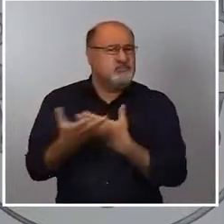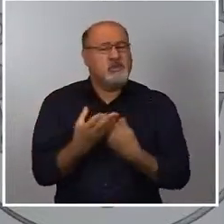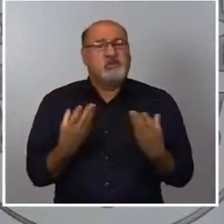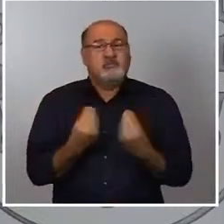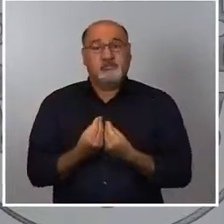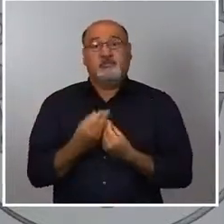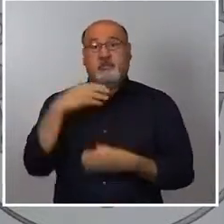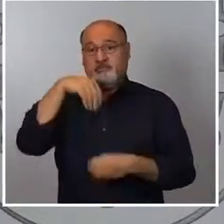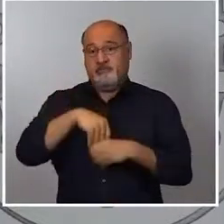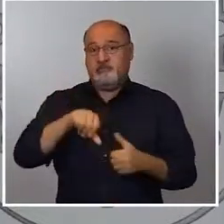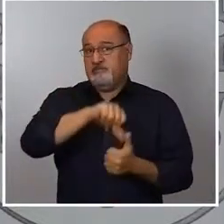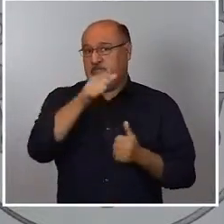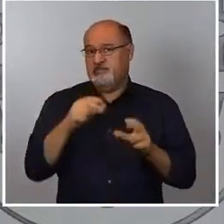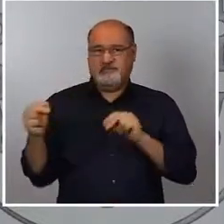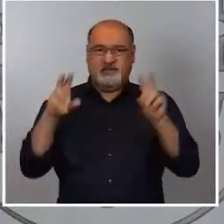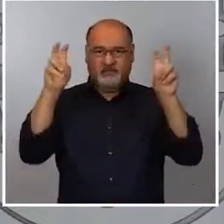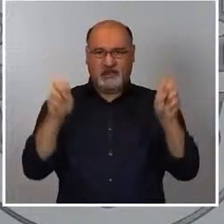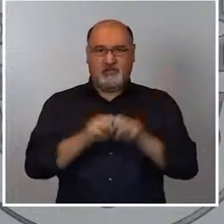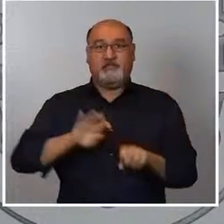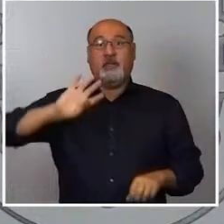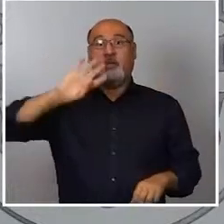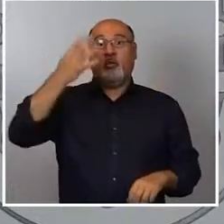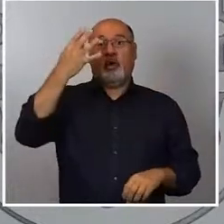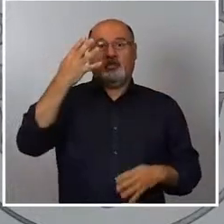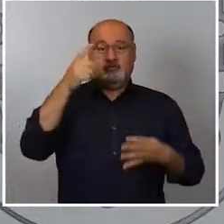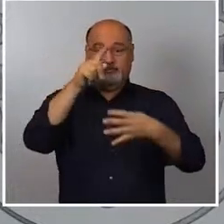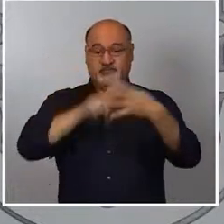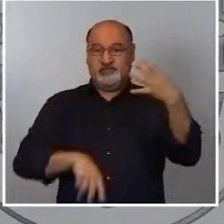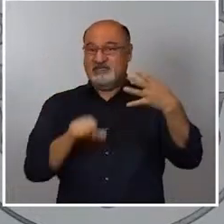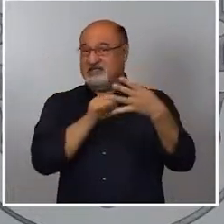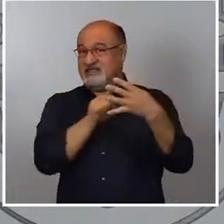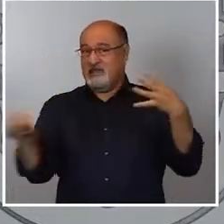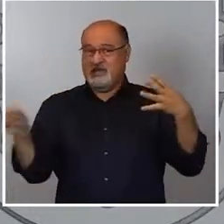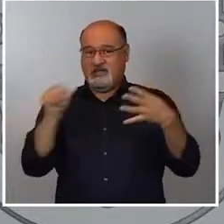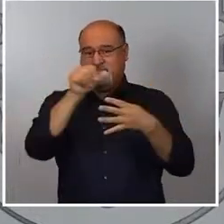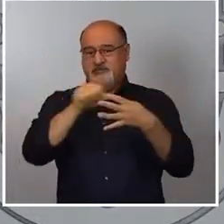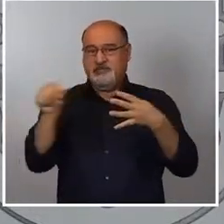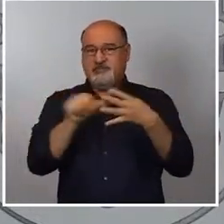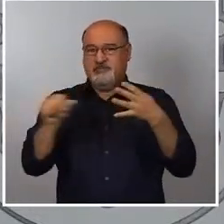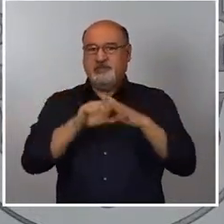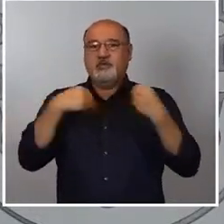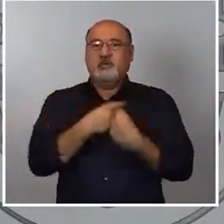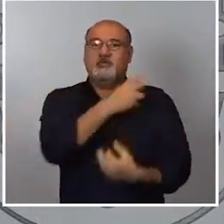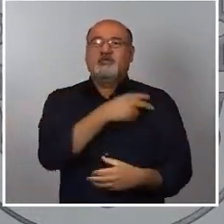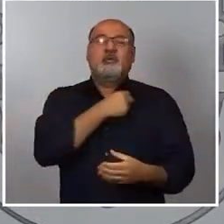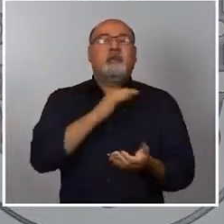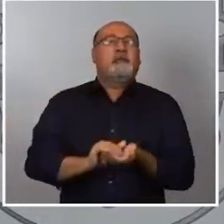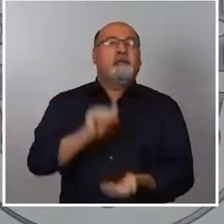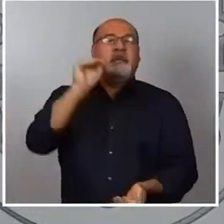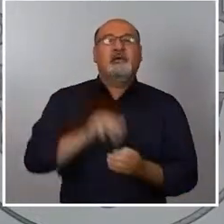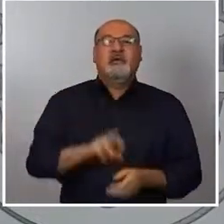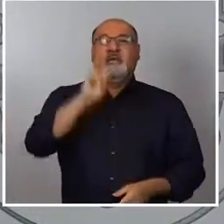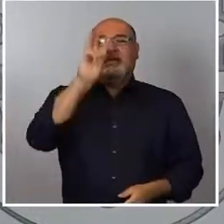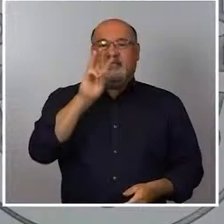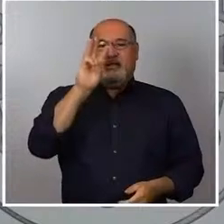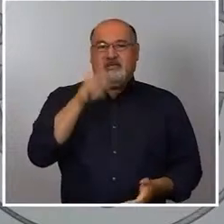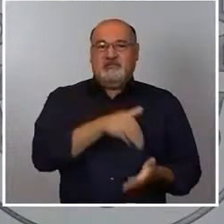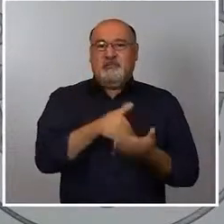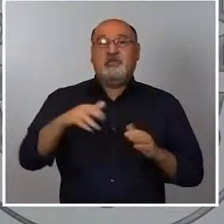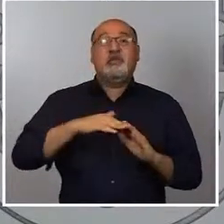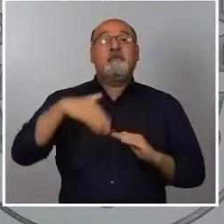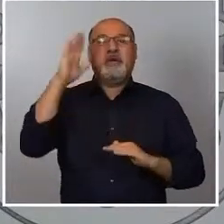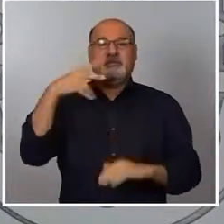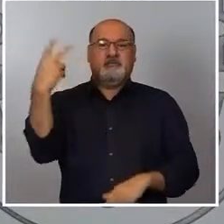de hoy por cuarta semana consecutiva en relación a las vacunas hemos superado los tres millones de dosis administradas